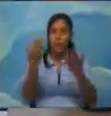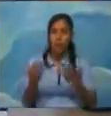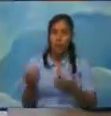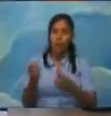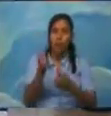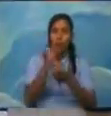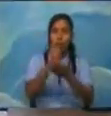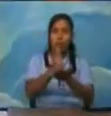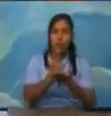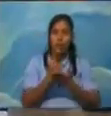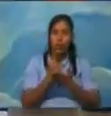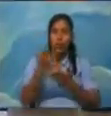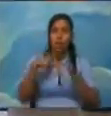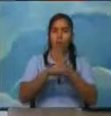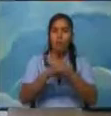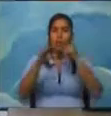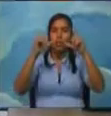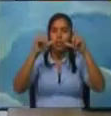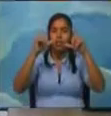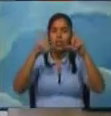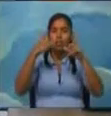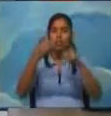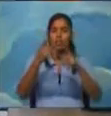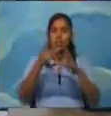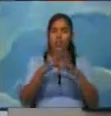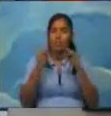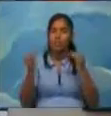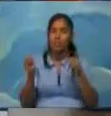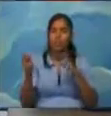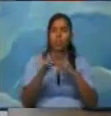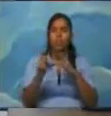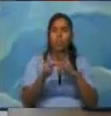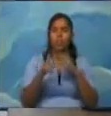ayude. Vamos a sacar una fotografía de San Pedro. ¿Y